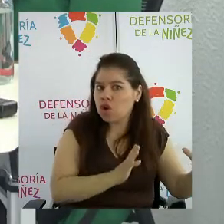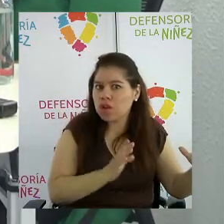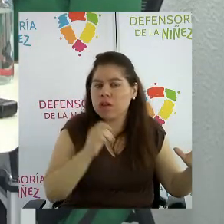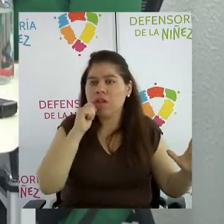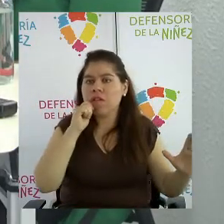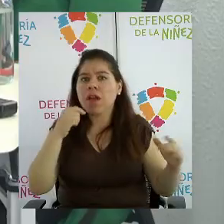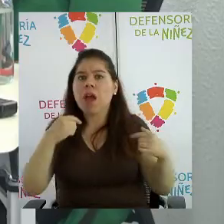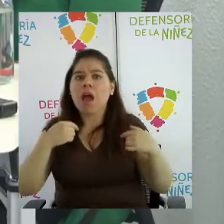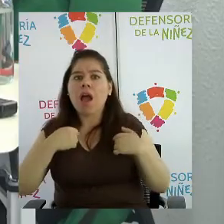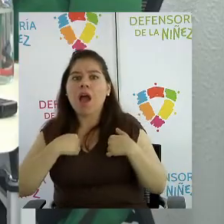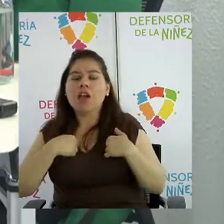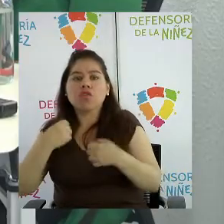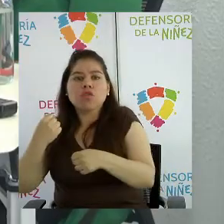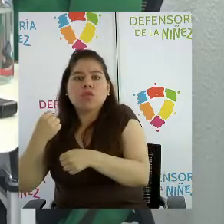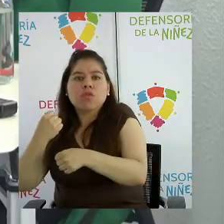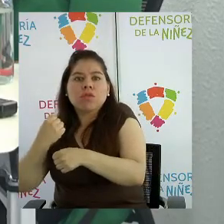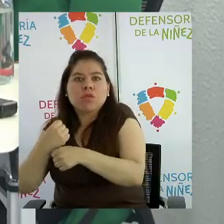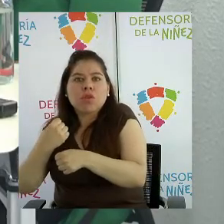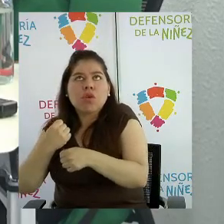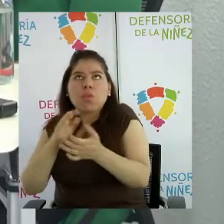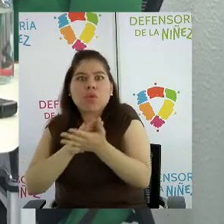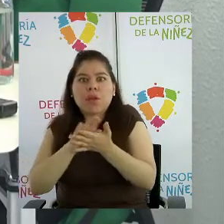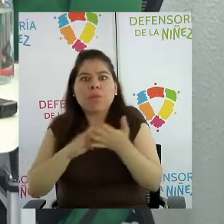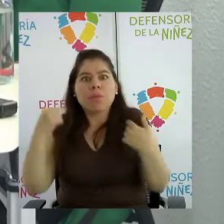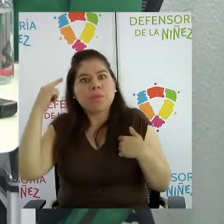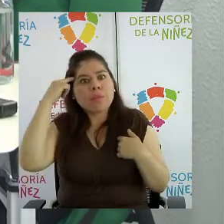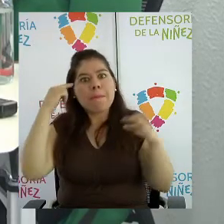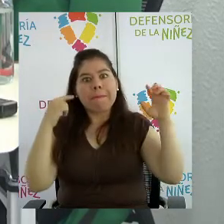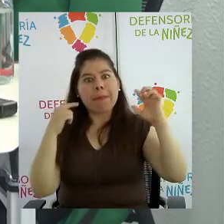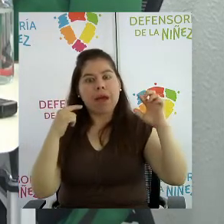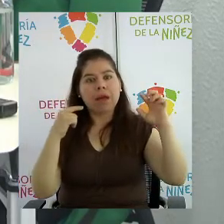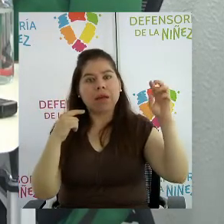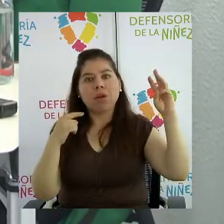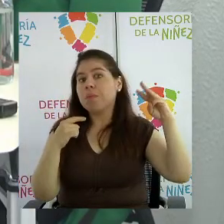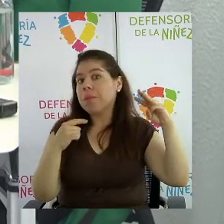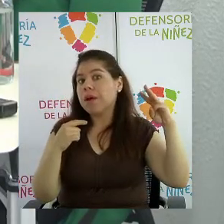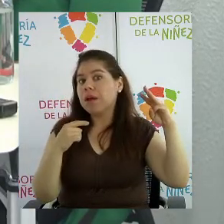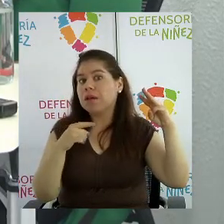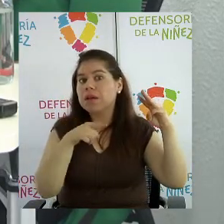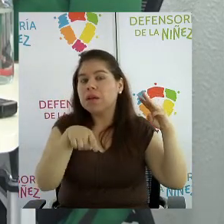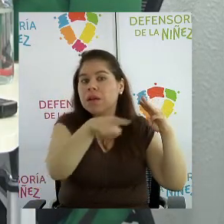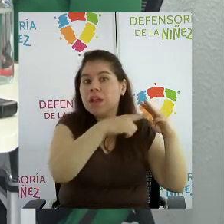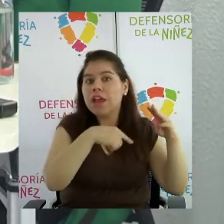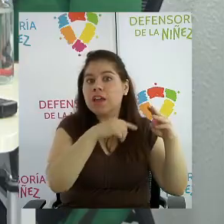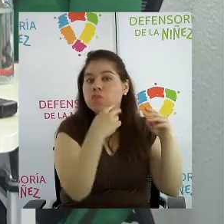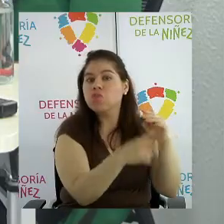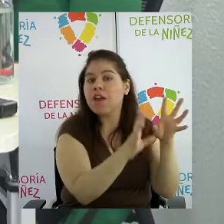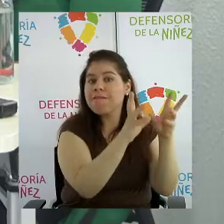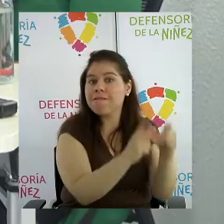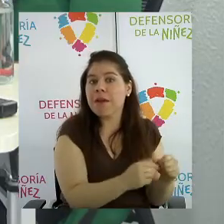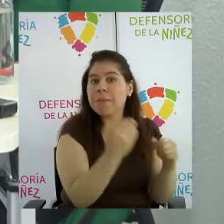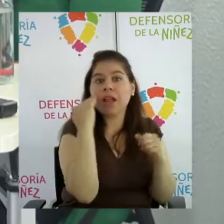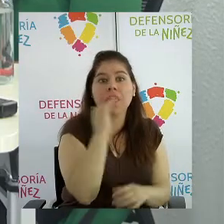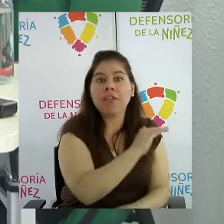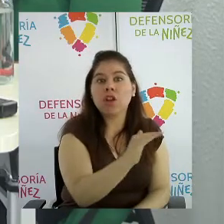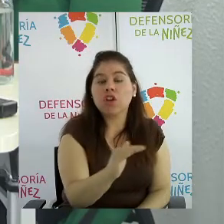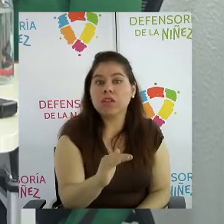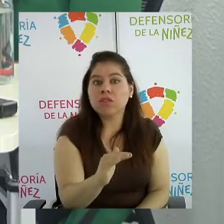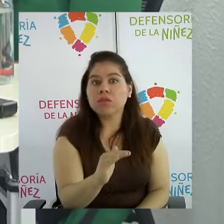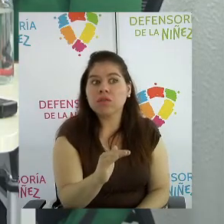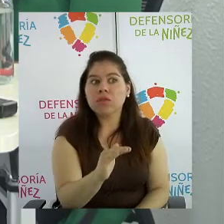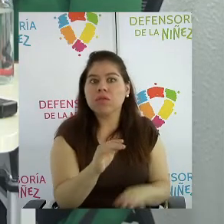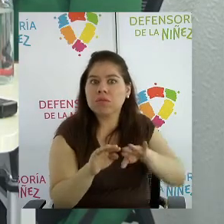labor imprescindible que tienen los padres o los adultos que conforman las familias de los niños y por lo tanto descartar desde ahí